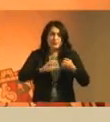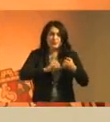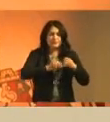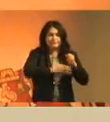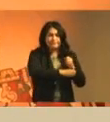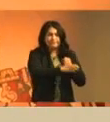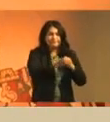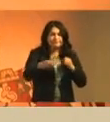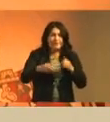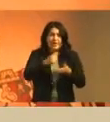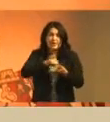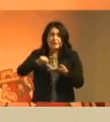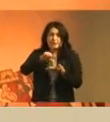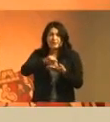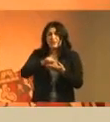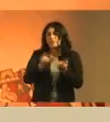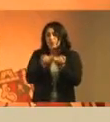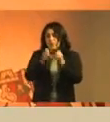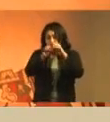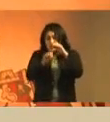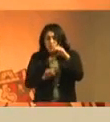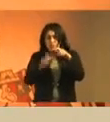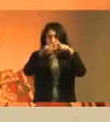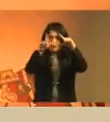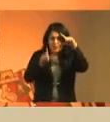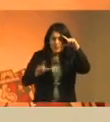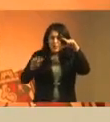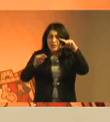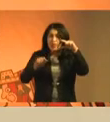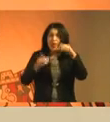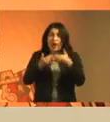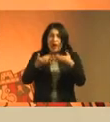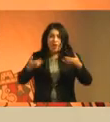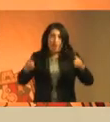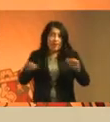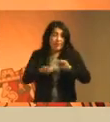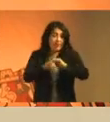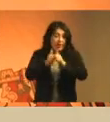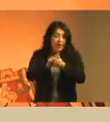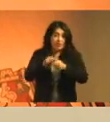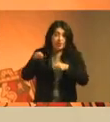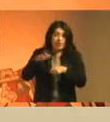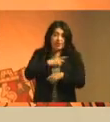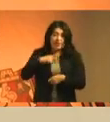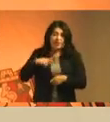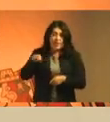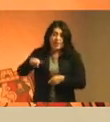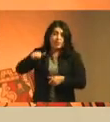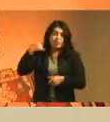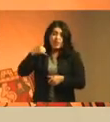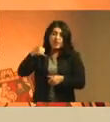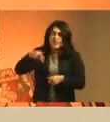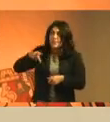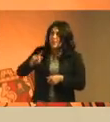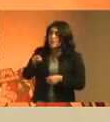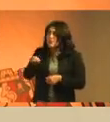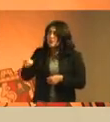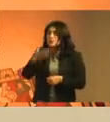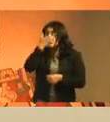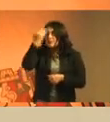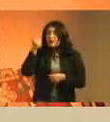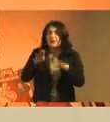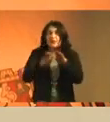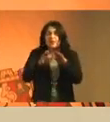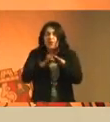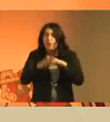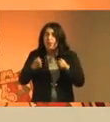sur del país que está haciendo la revolución la revolución que habría que hacer en yucatán y que en yucatán no ve el cómo organizarla cómo hacerla